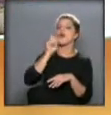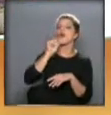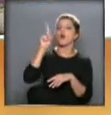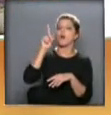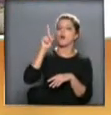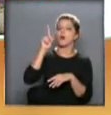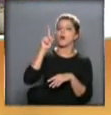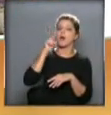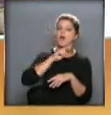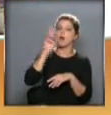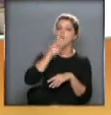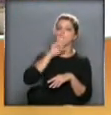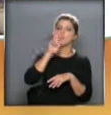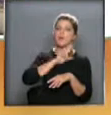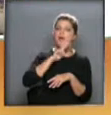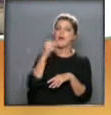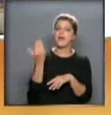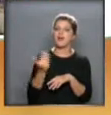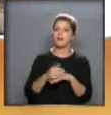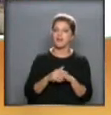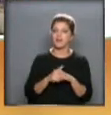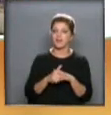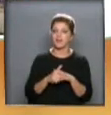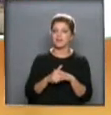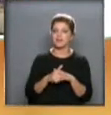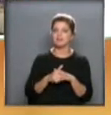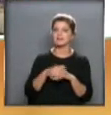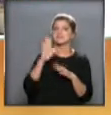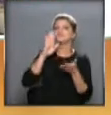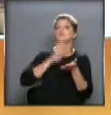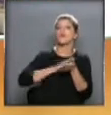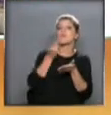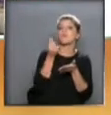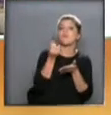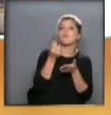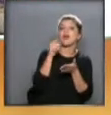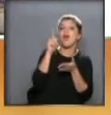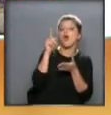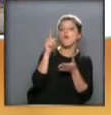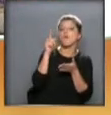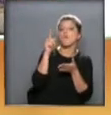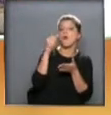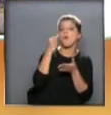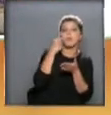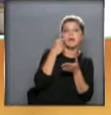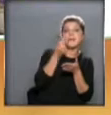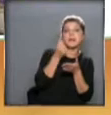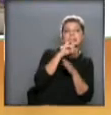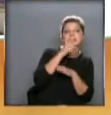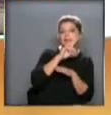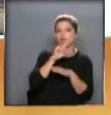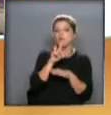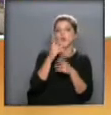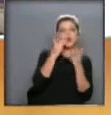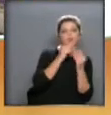paula paula sin respecto al dinero es como vivir tener dinero no tener dinero te